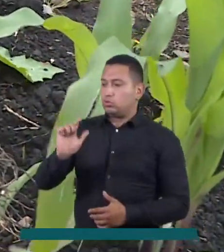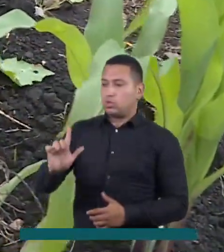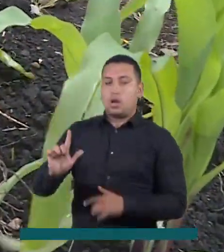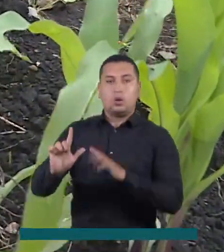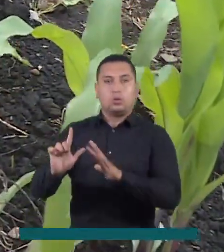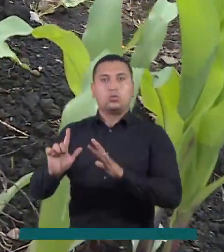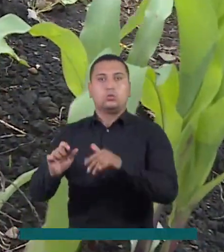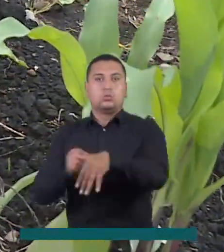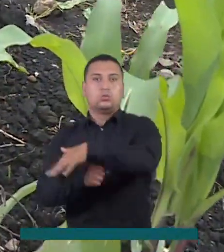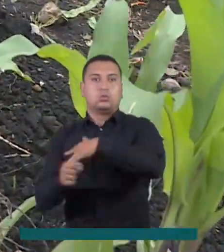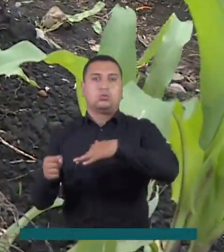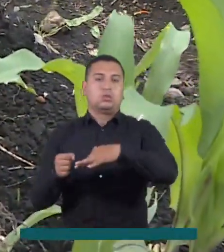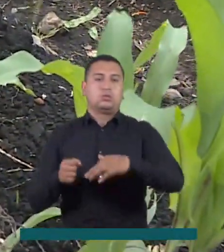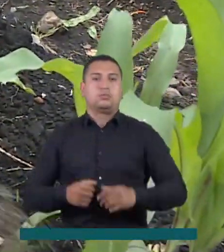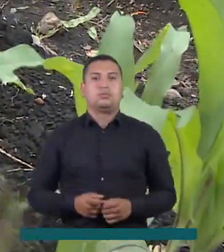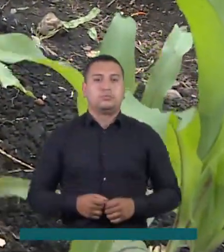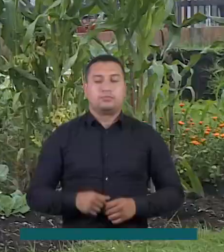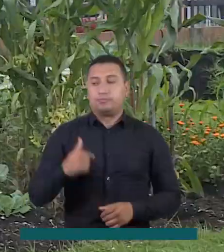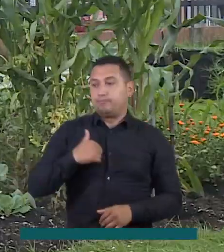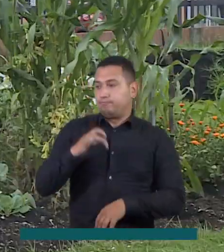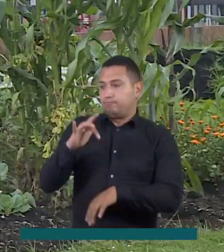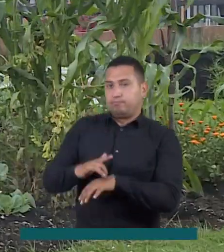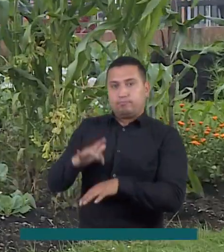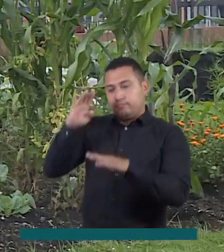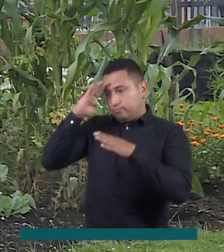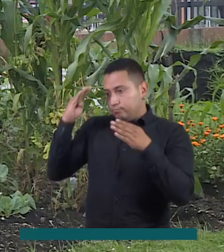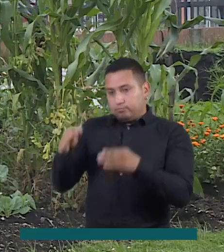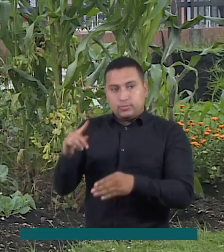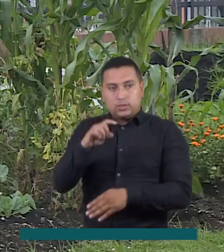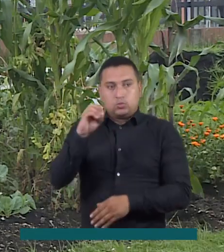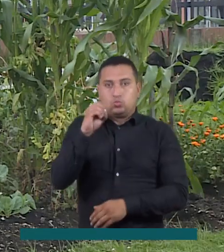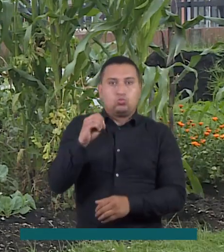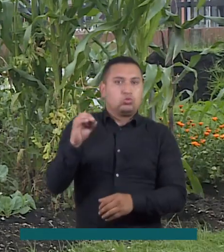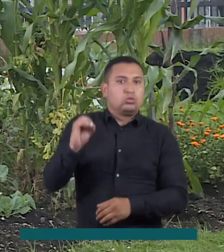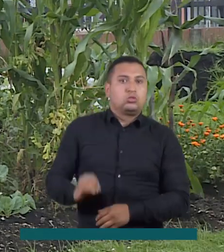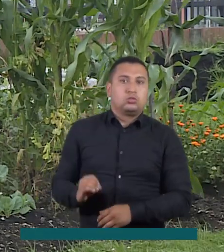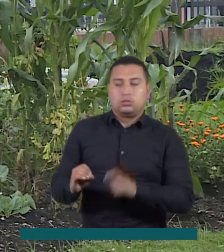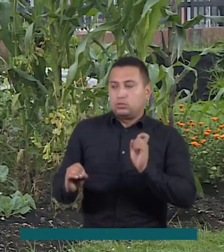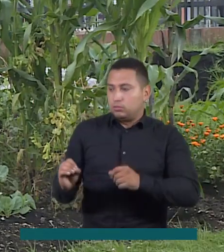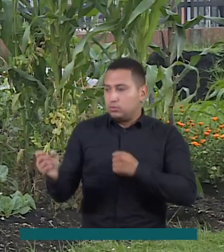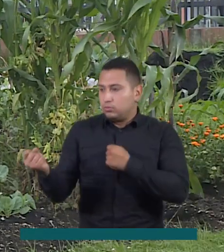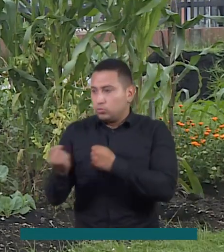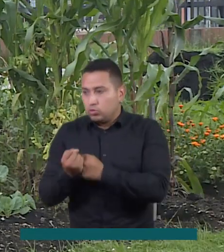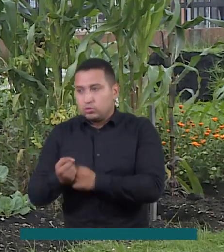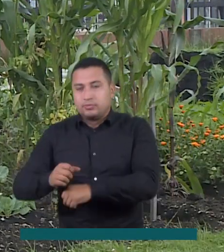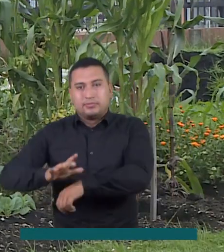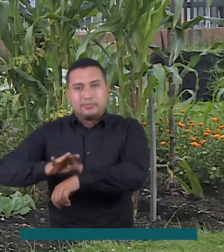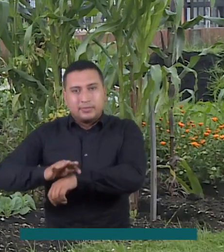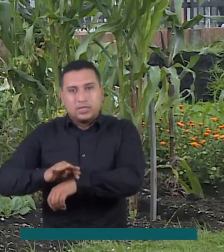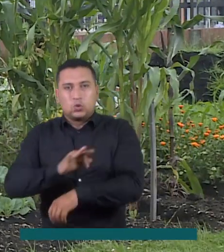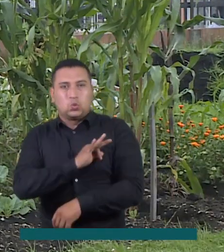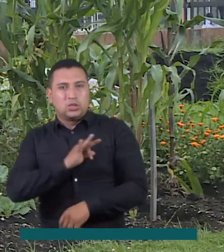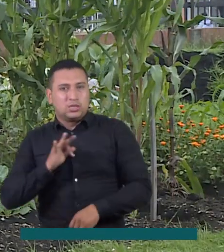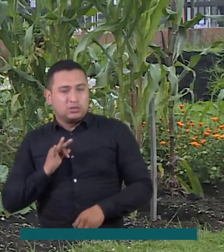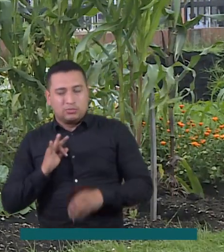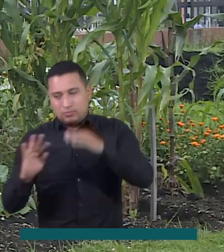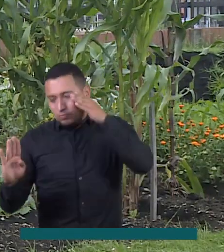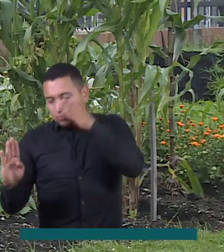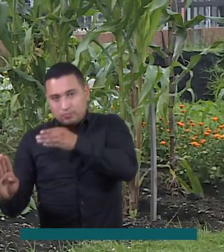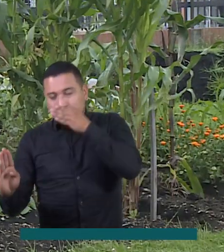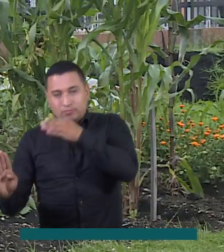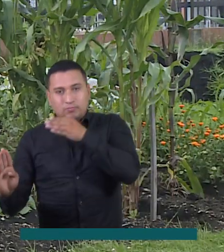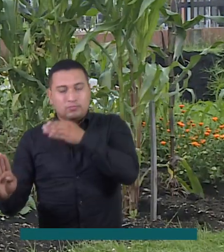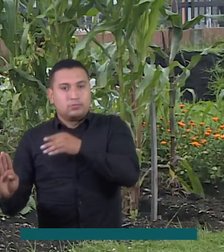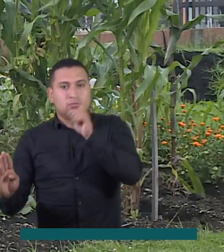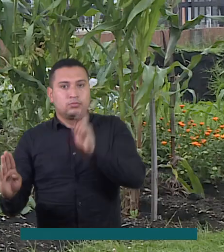Me tocó de lleno con él, en su atención, citas médicas, terapias y la atención que ellos requieren.